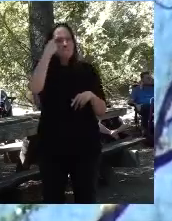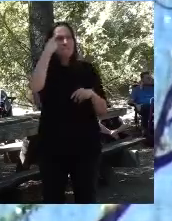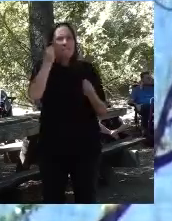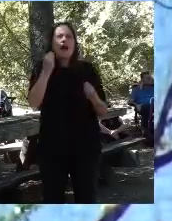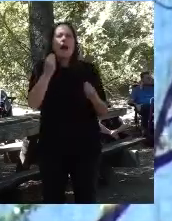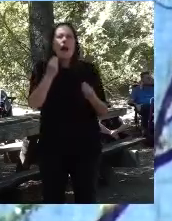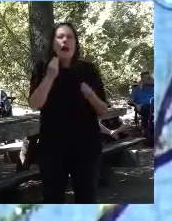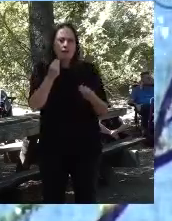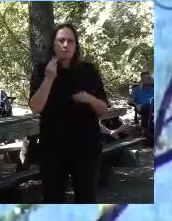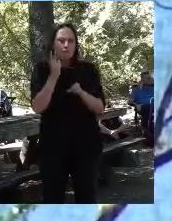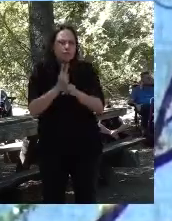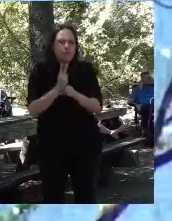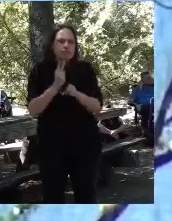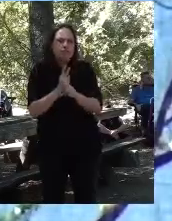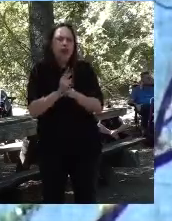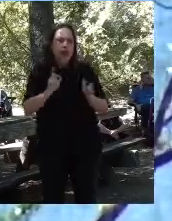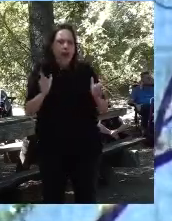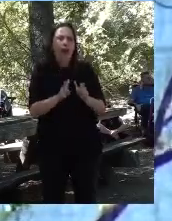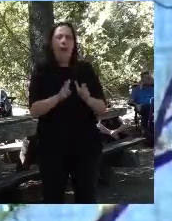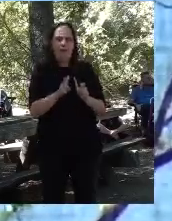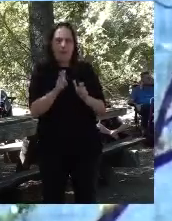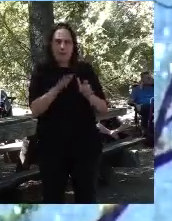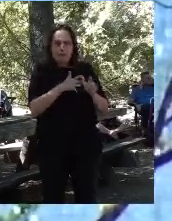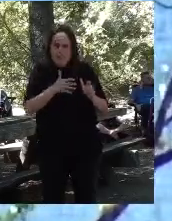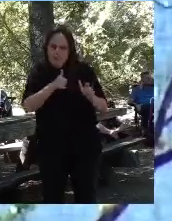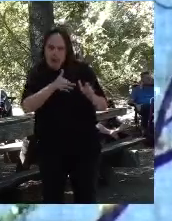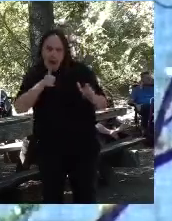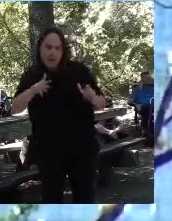marinas protegidas. La Antártida